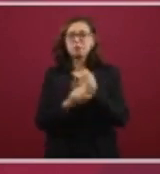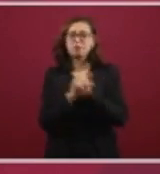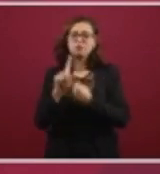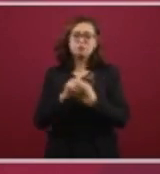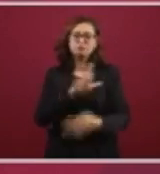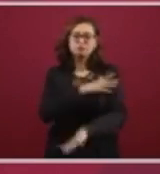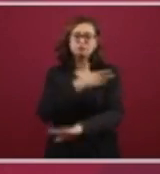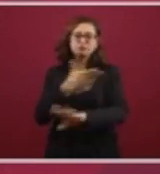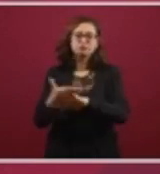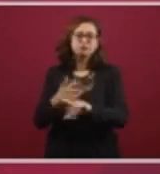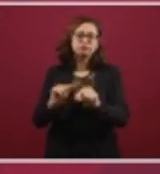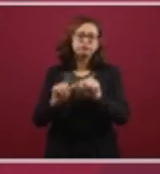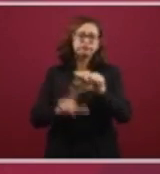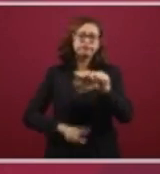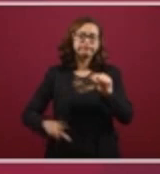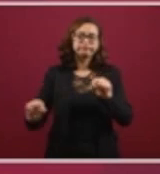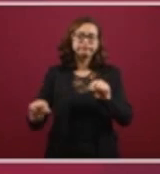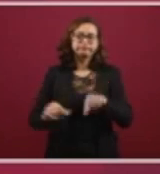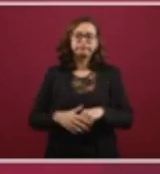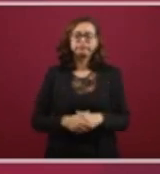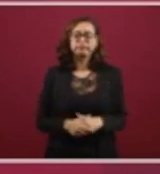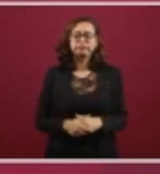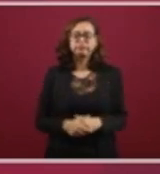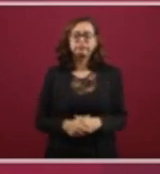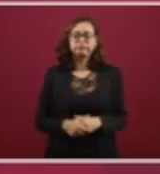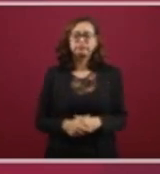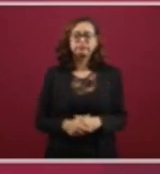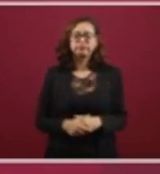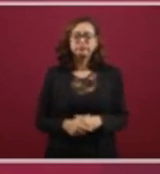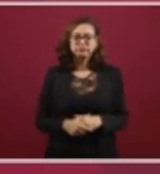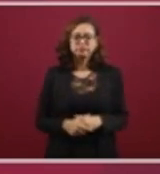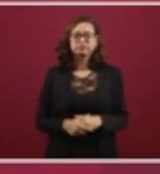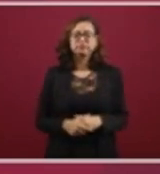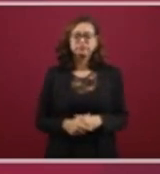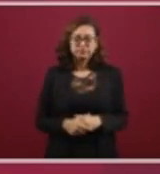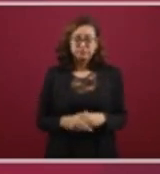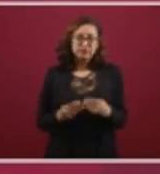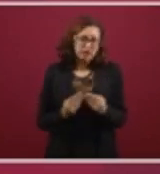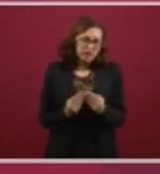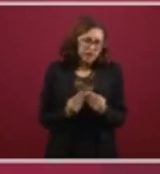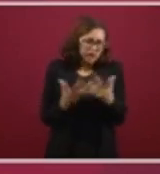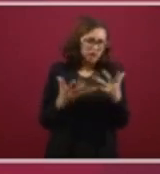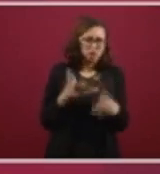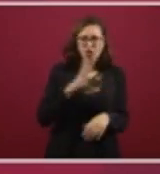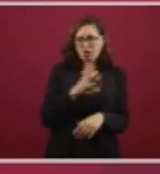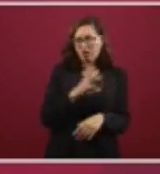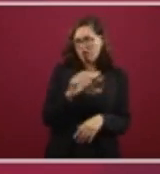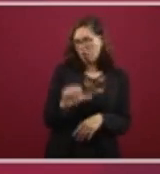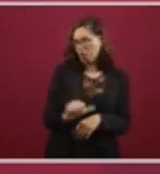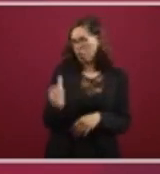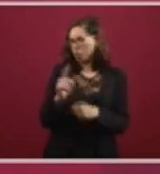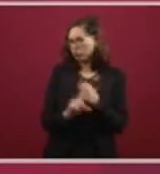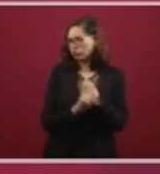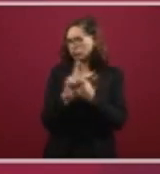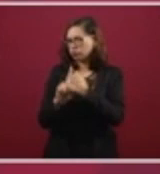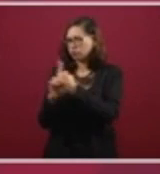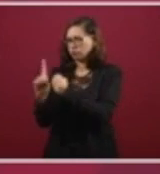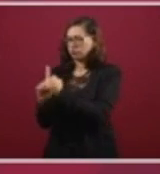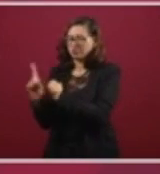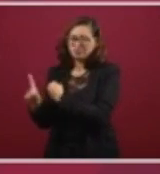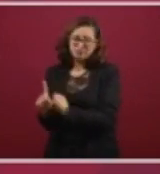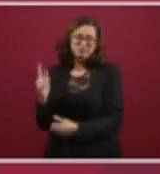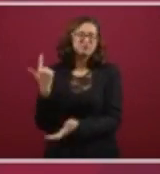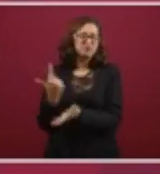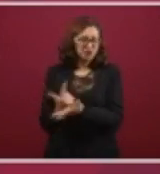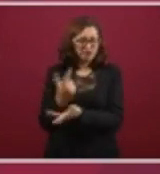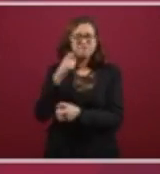de México. Hay, desde luego, otros problemas grandes,